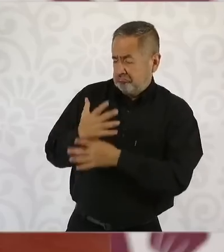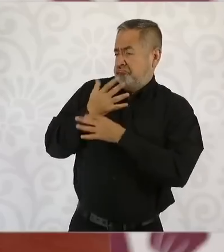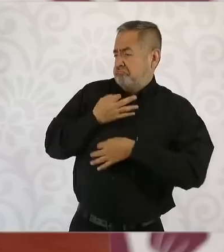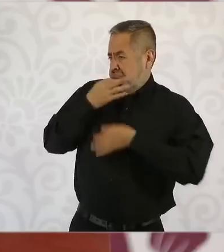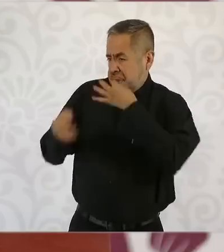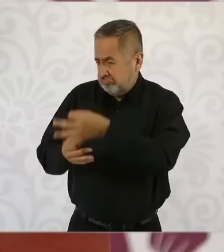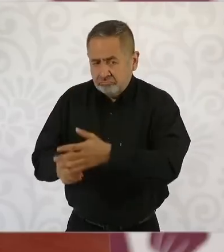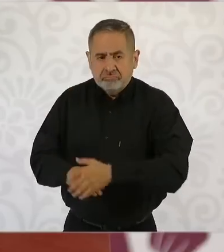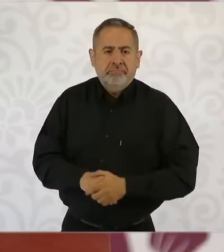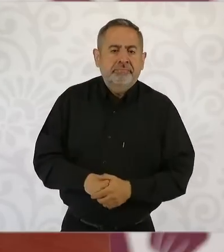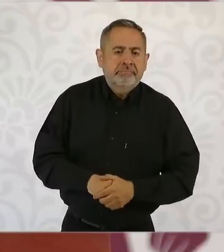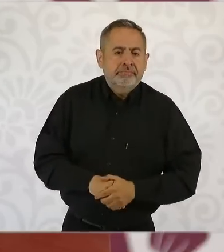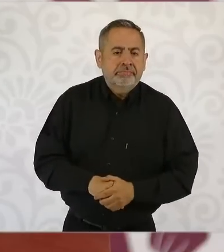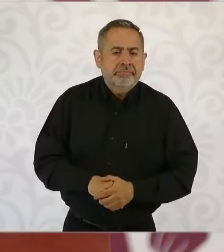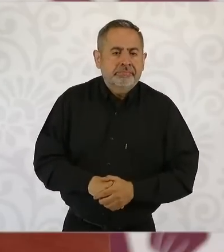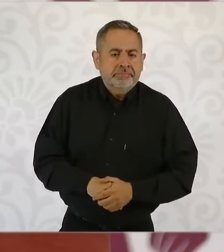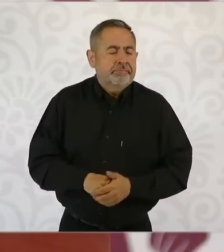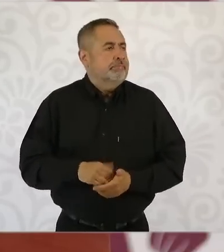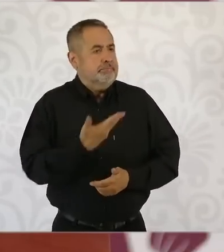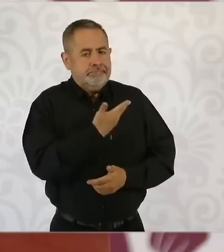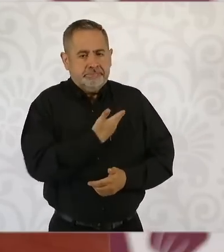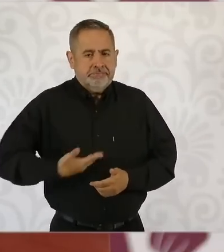yo a todos, incluido